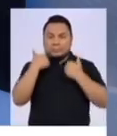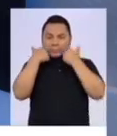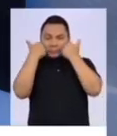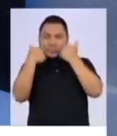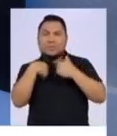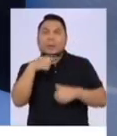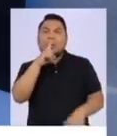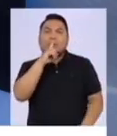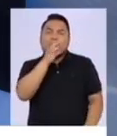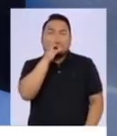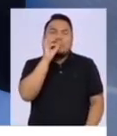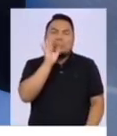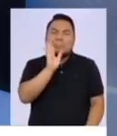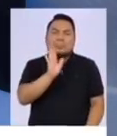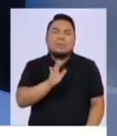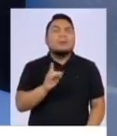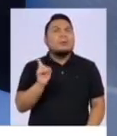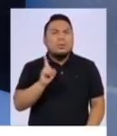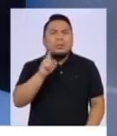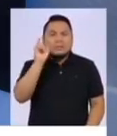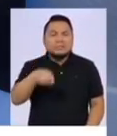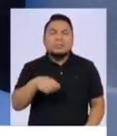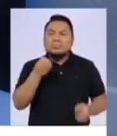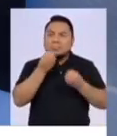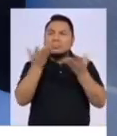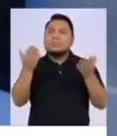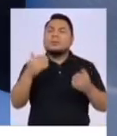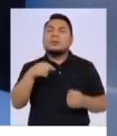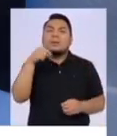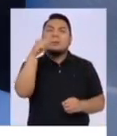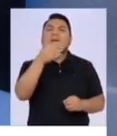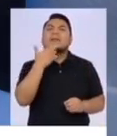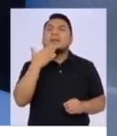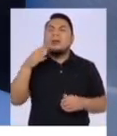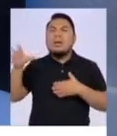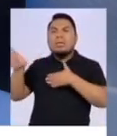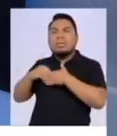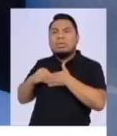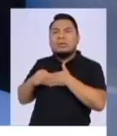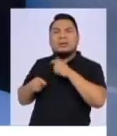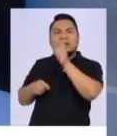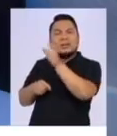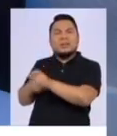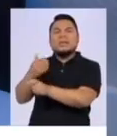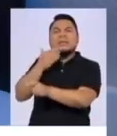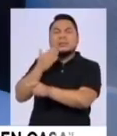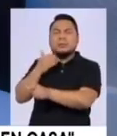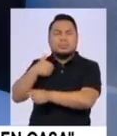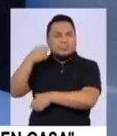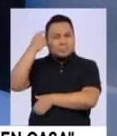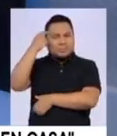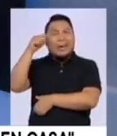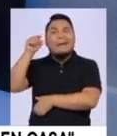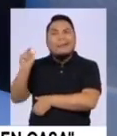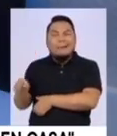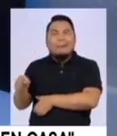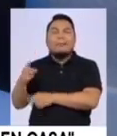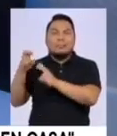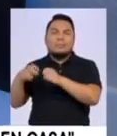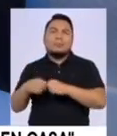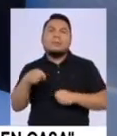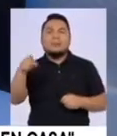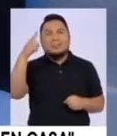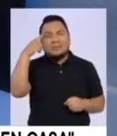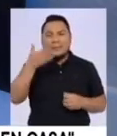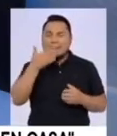en esta fase 3 es imposible de rastrear quién fue la fuente de contagio. No, uno siempre dice, debía haber